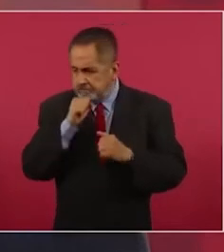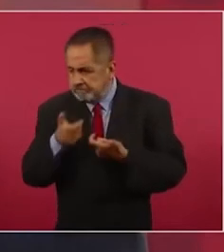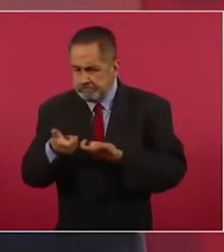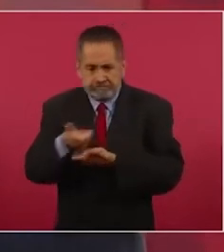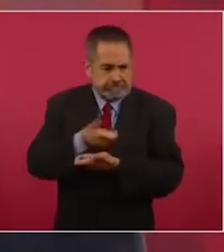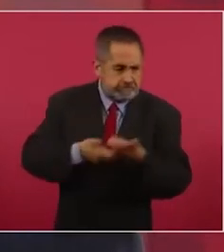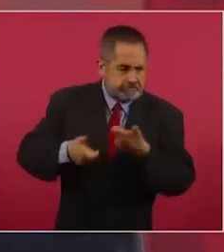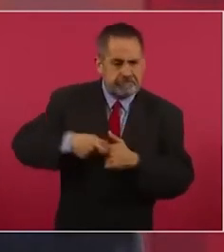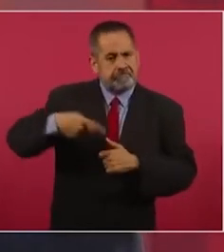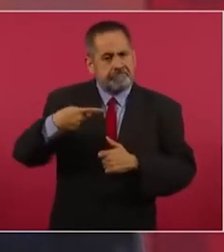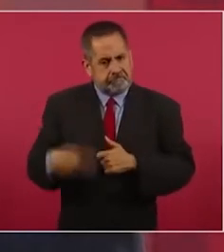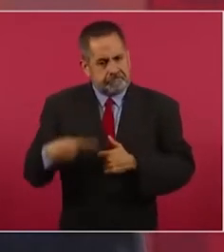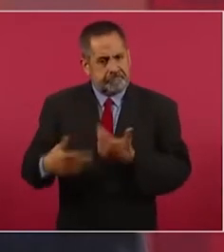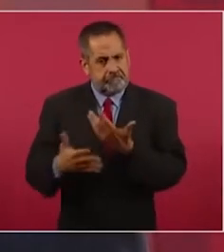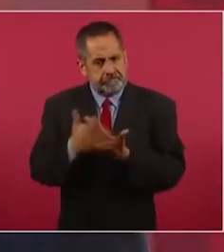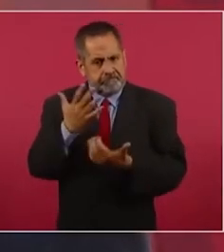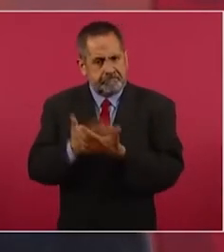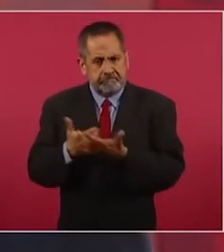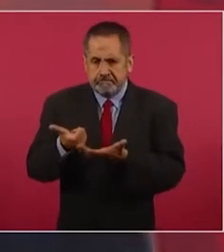propios.